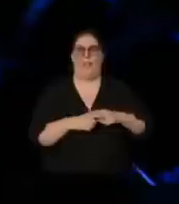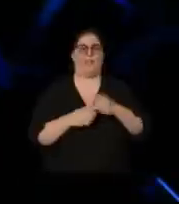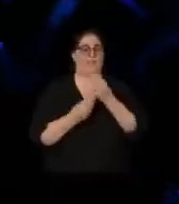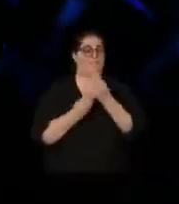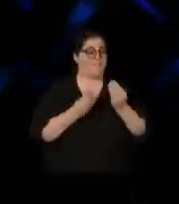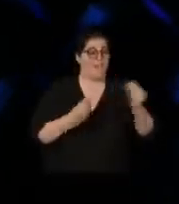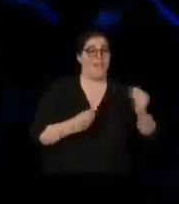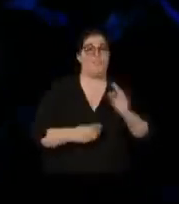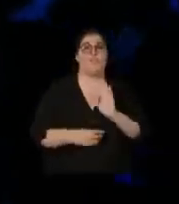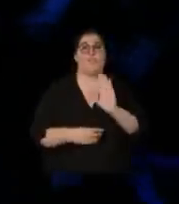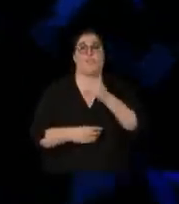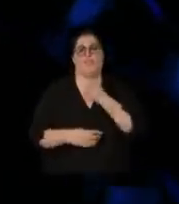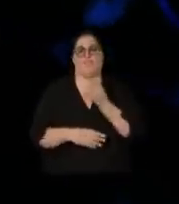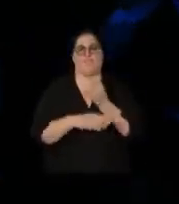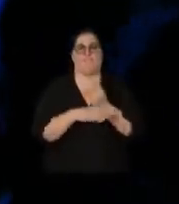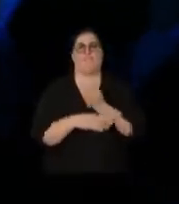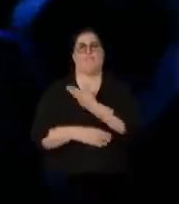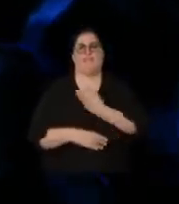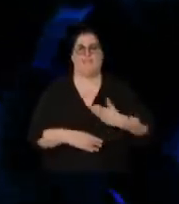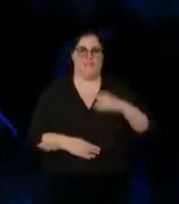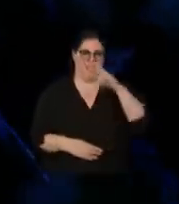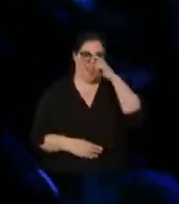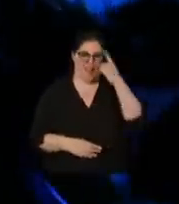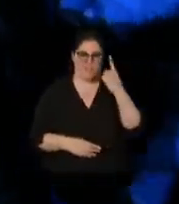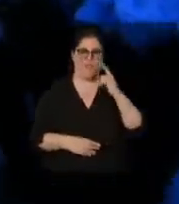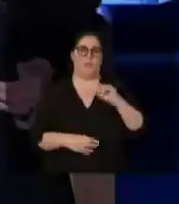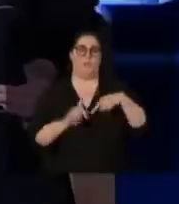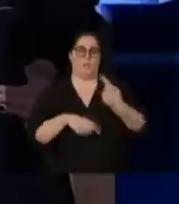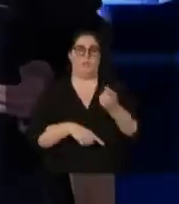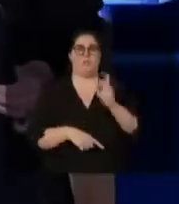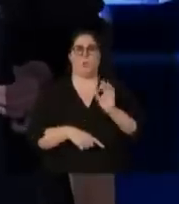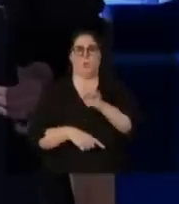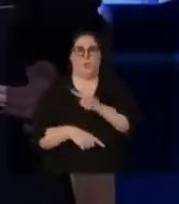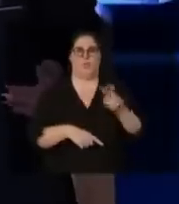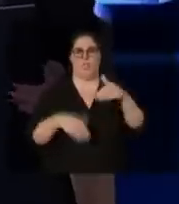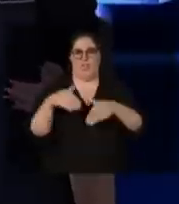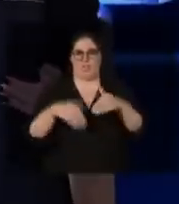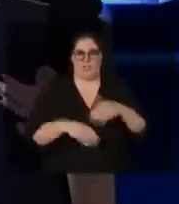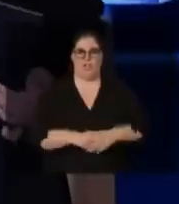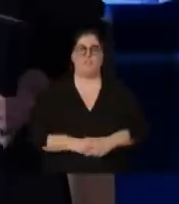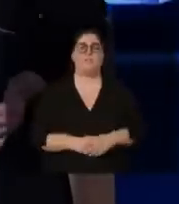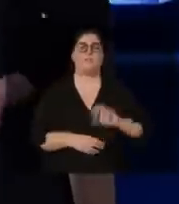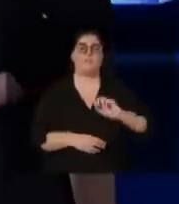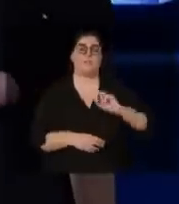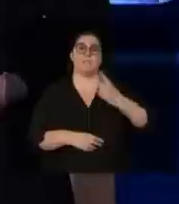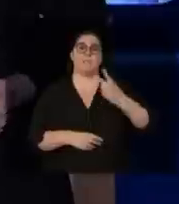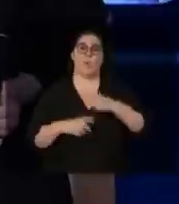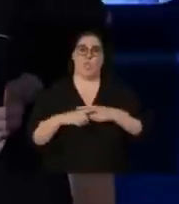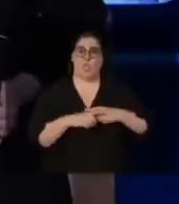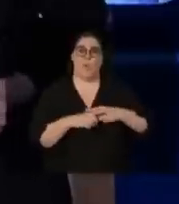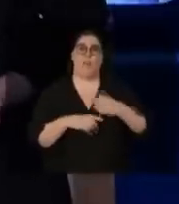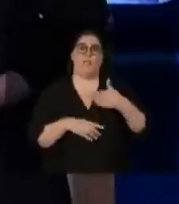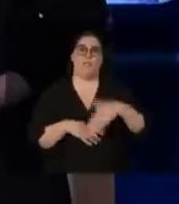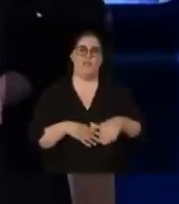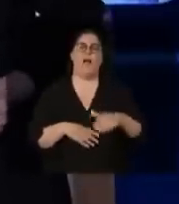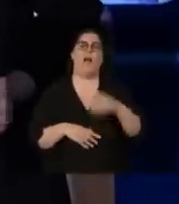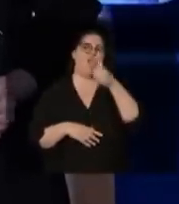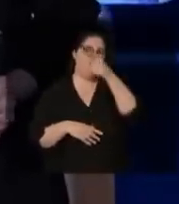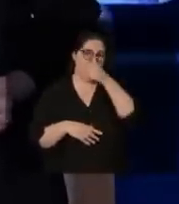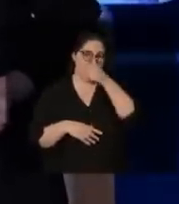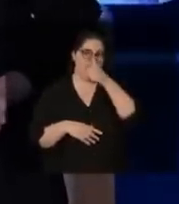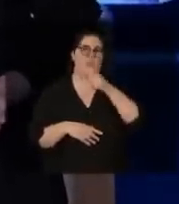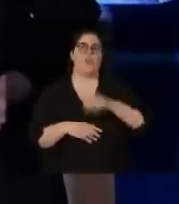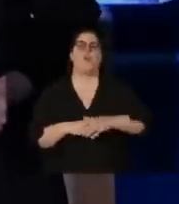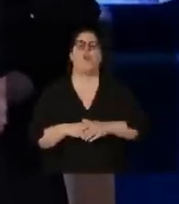a presidente de la Nación para la elección del próximo 22 de octubre. Y el segundo debate será el próximo domingo